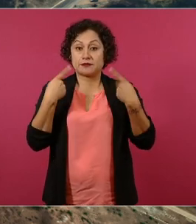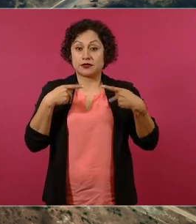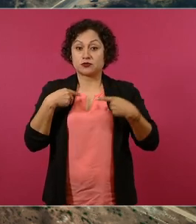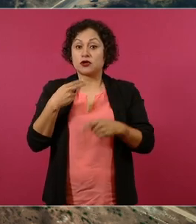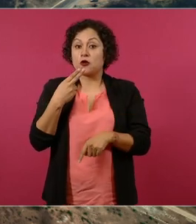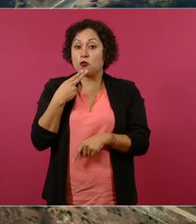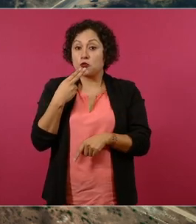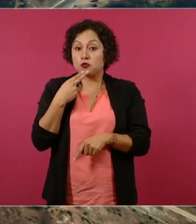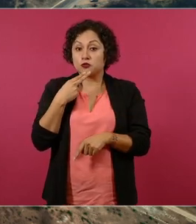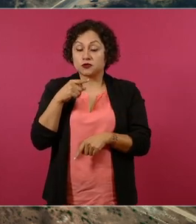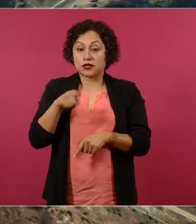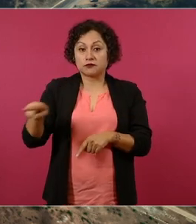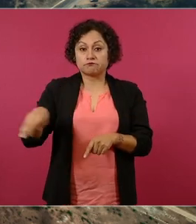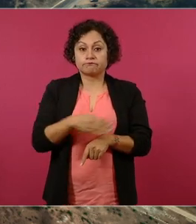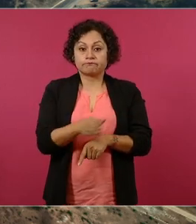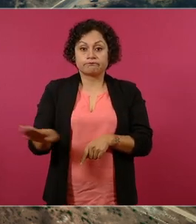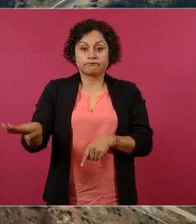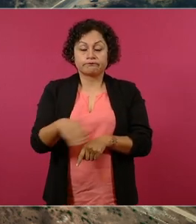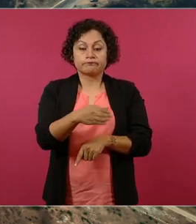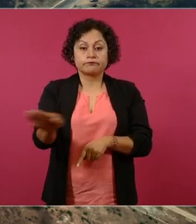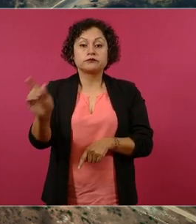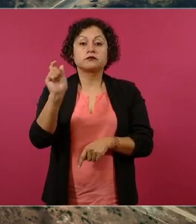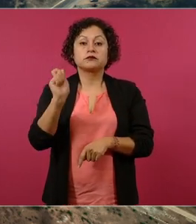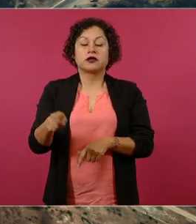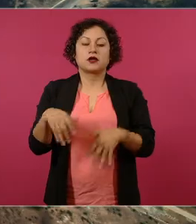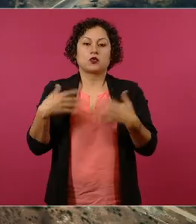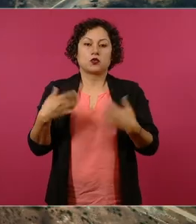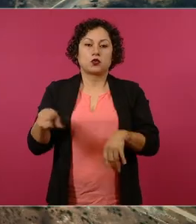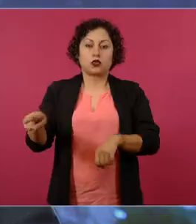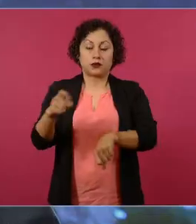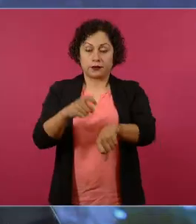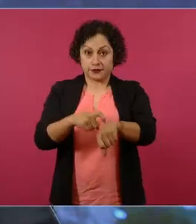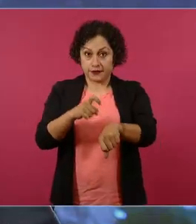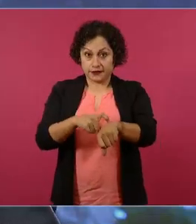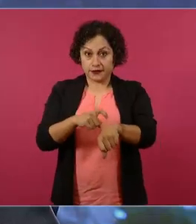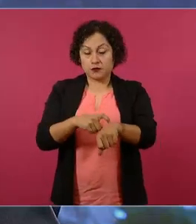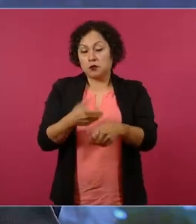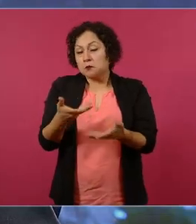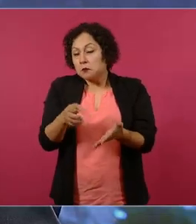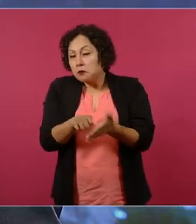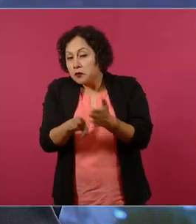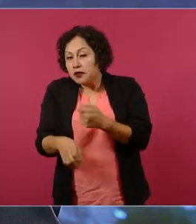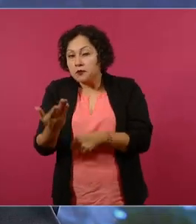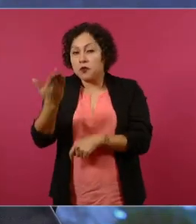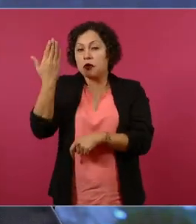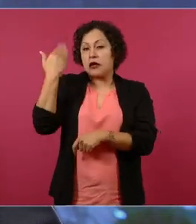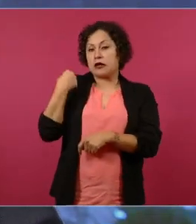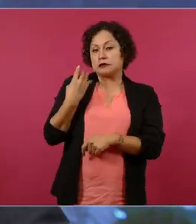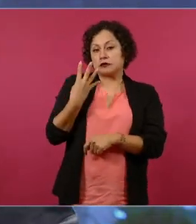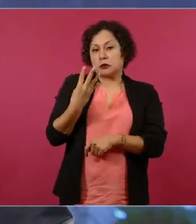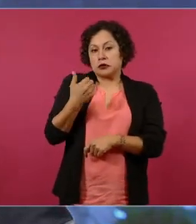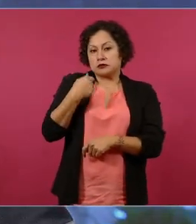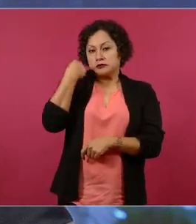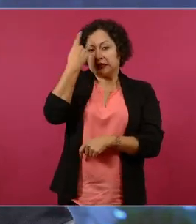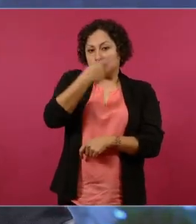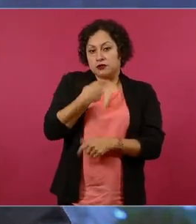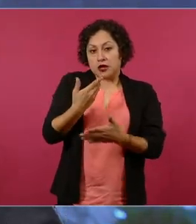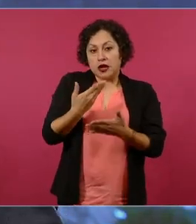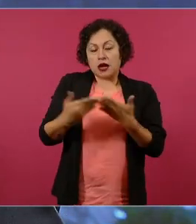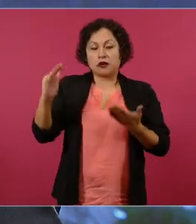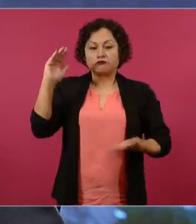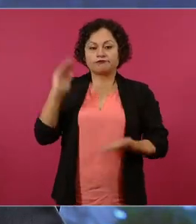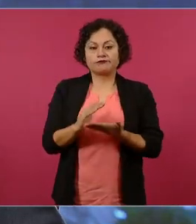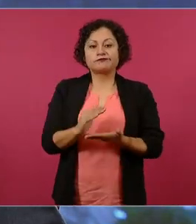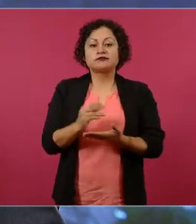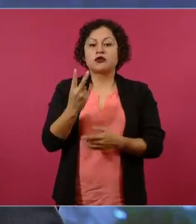destacar aquí el el ahorro en tiempo que que tiene es de en lugar de hacer 4 a 6 horas ahora vamos a hacer 2 horas y